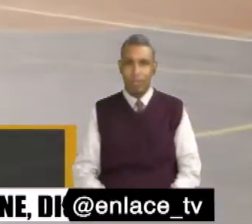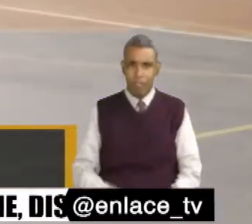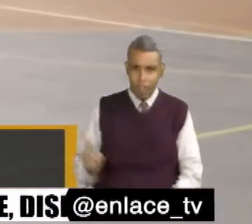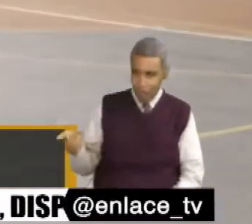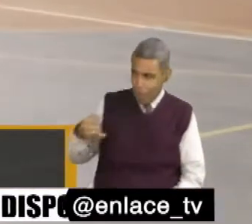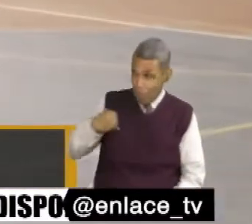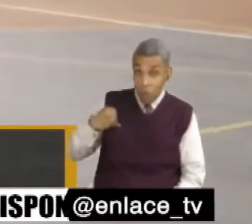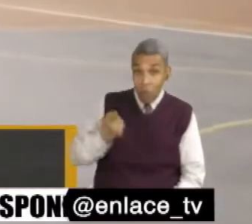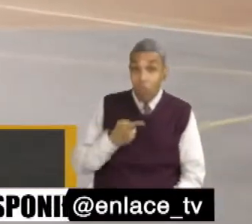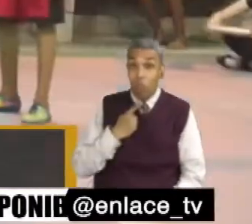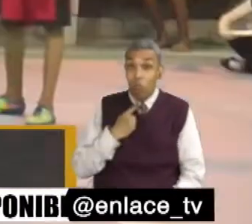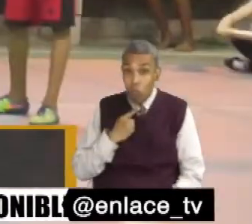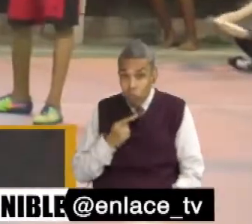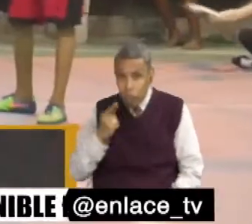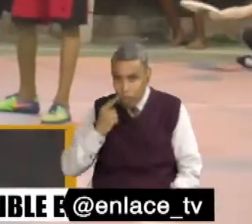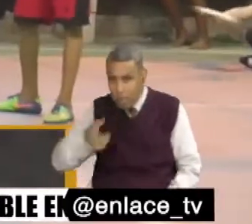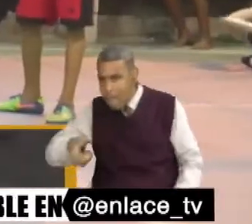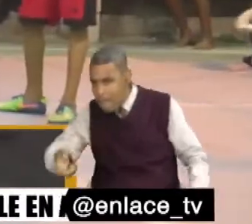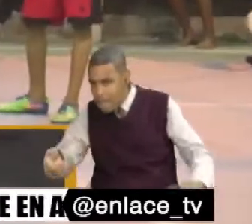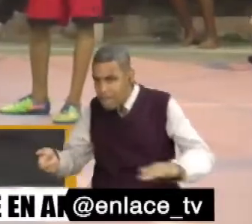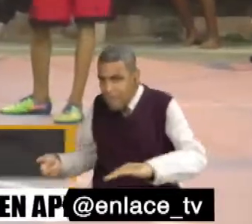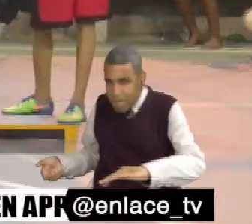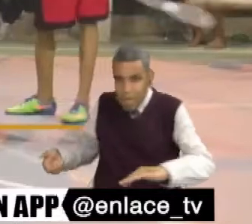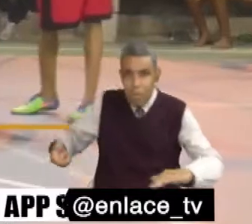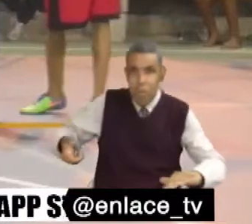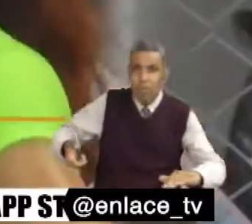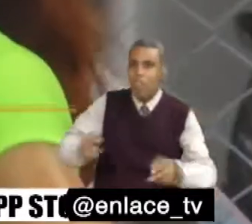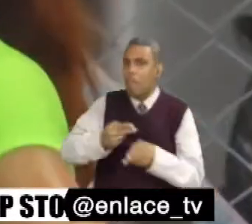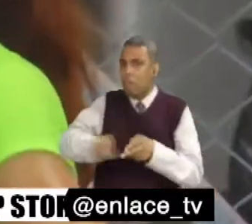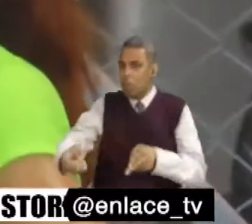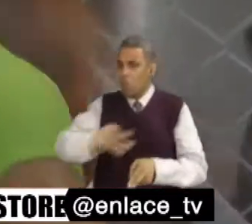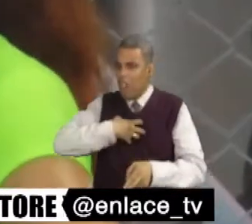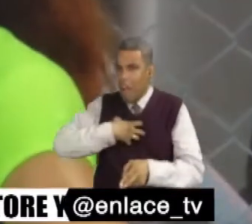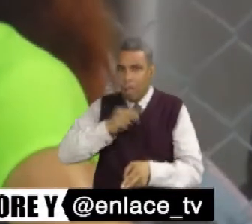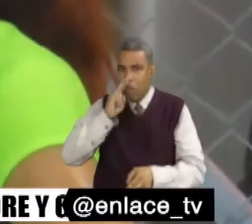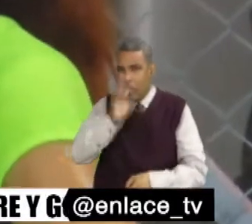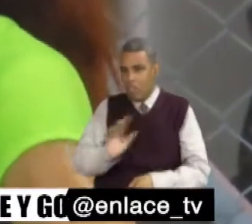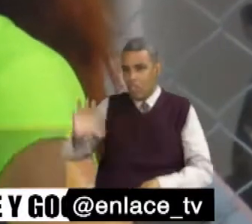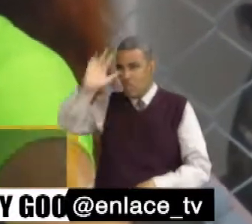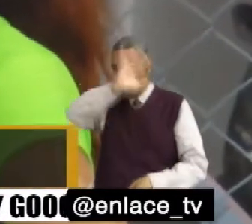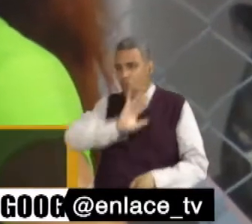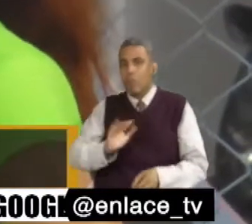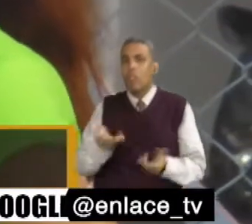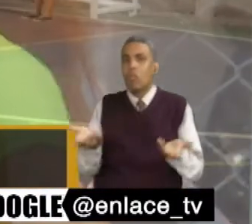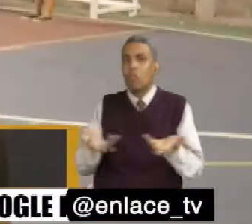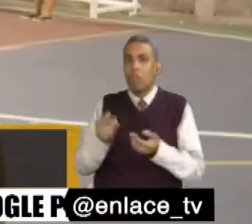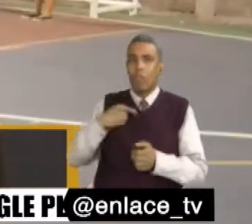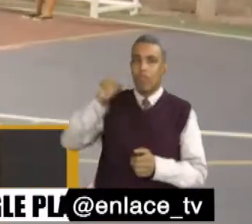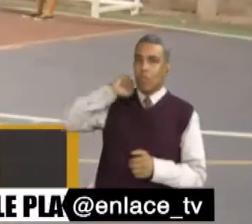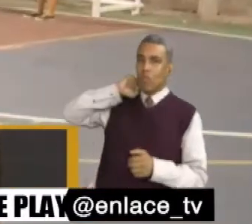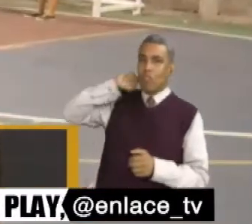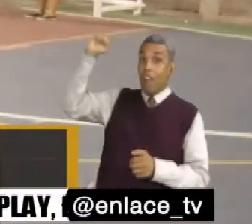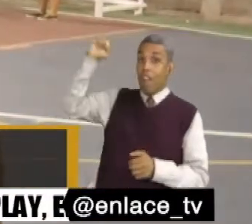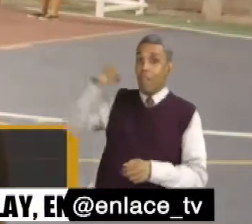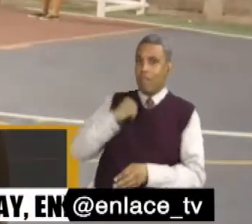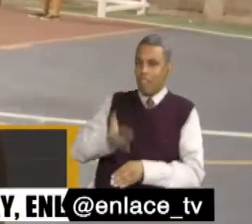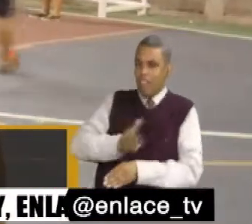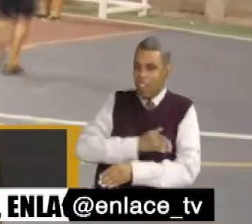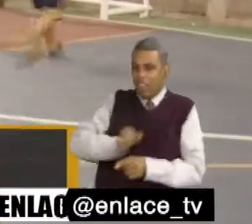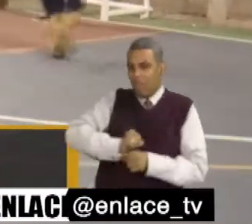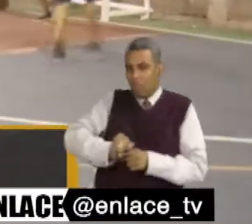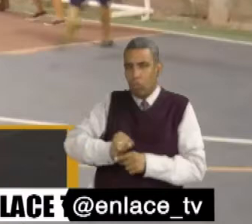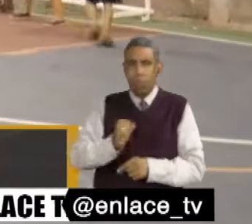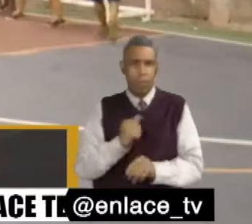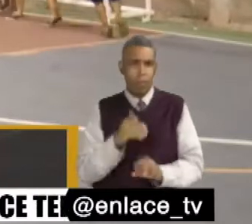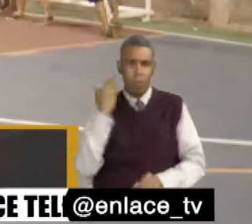jóvenes que practican Ultimate Frisbee participarán en torneo nacional de esta disciplina que se jugará en Ocaña. Todos los días nos reunimos entre